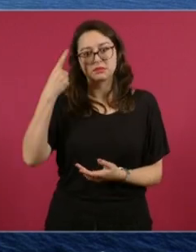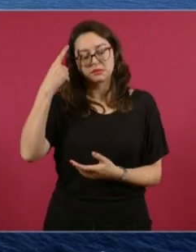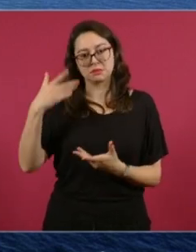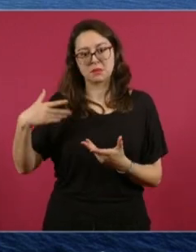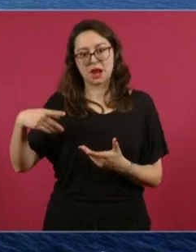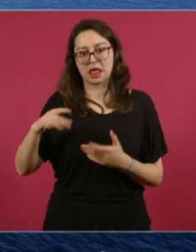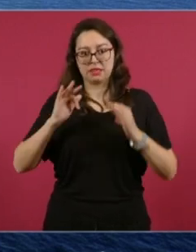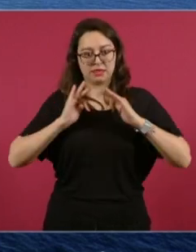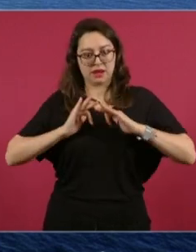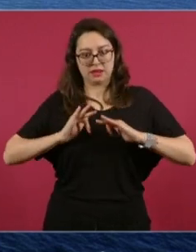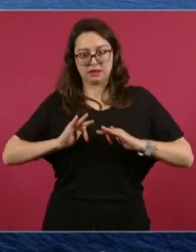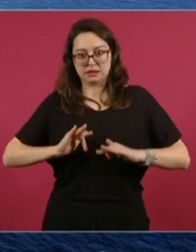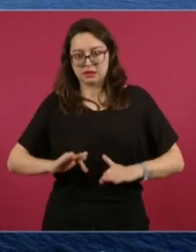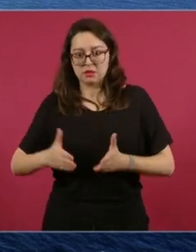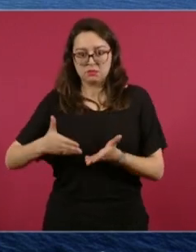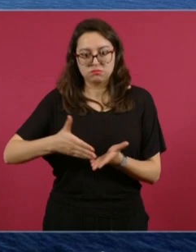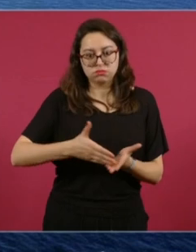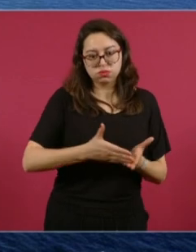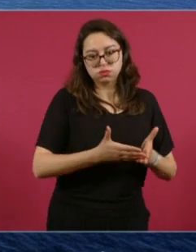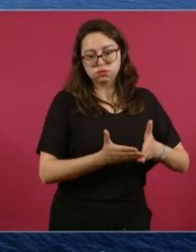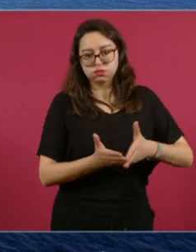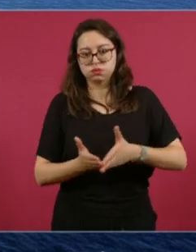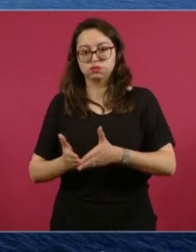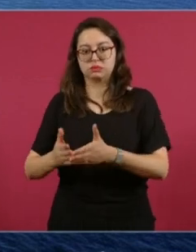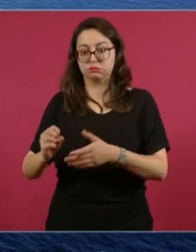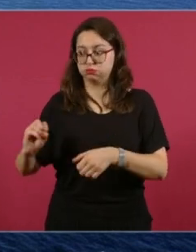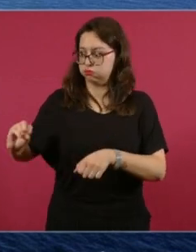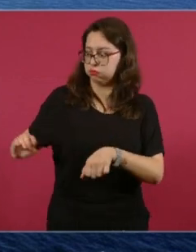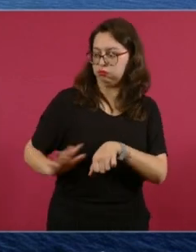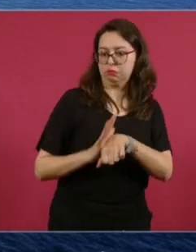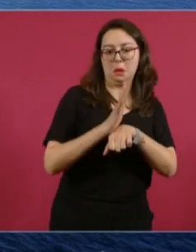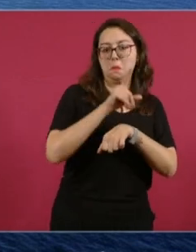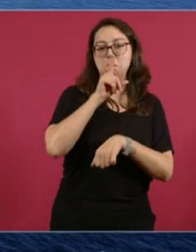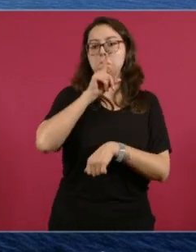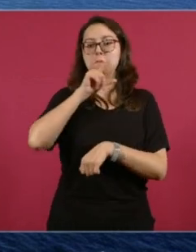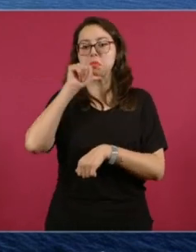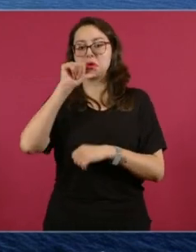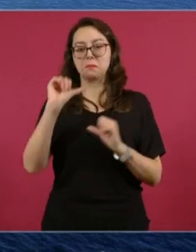maniobras sin ningún problema.